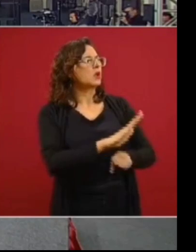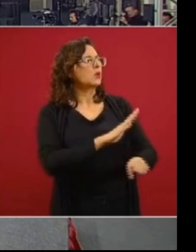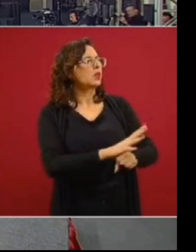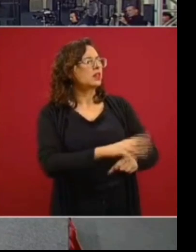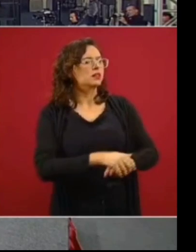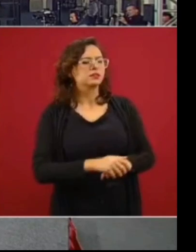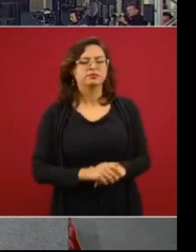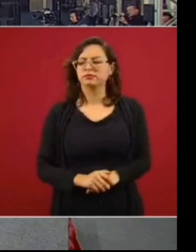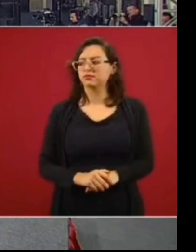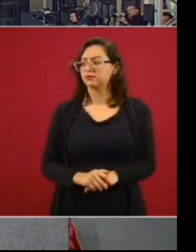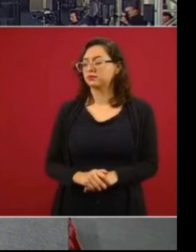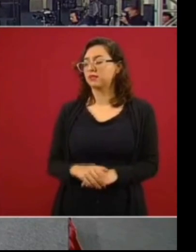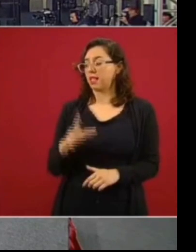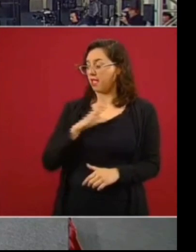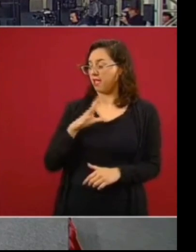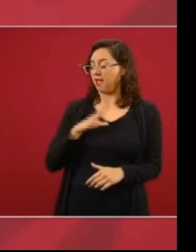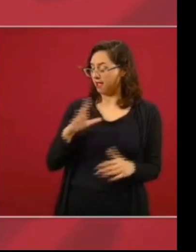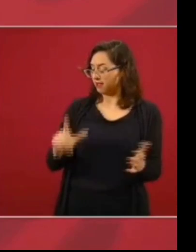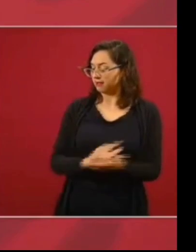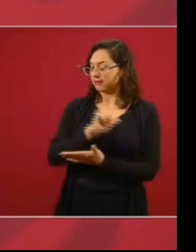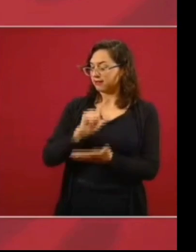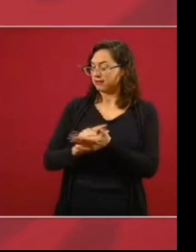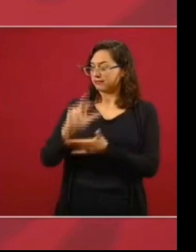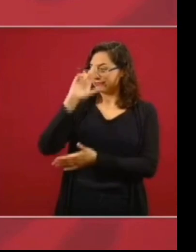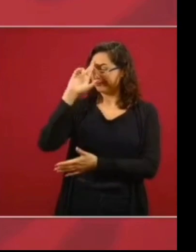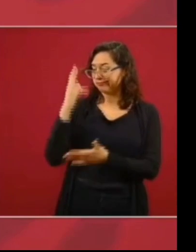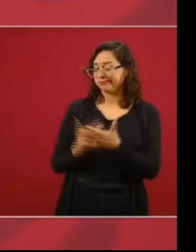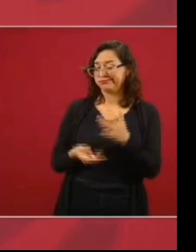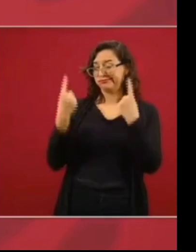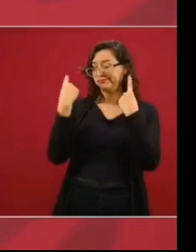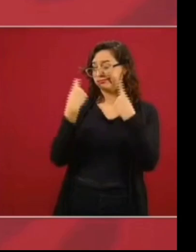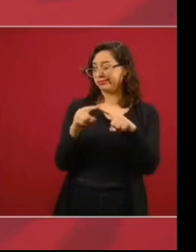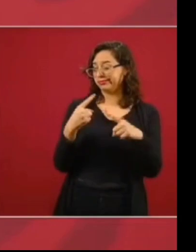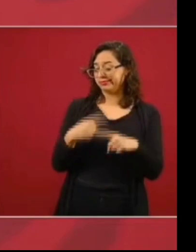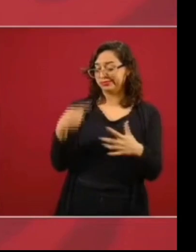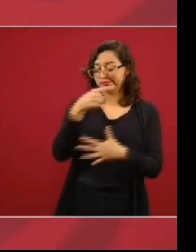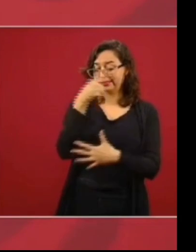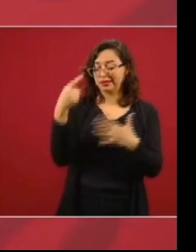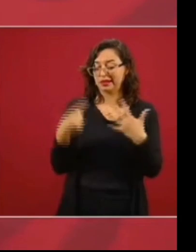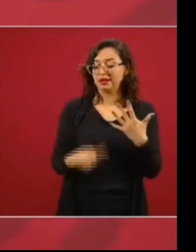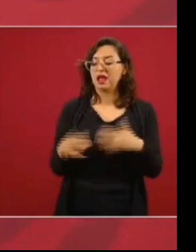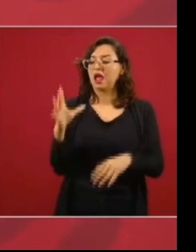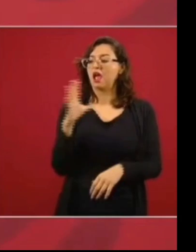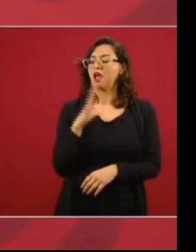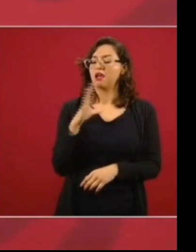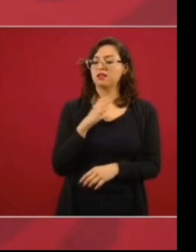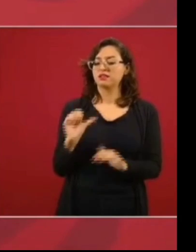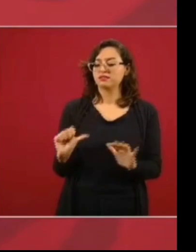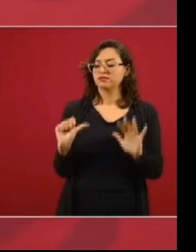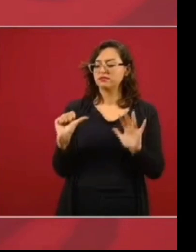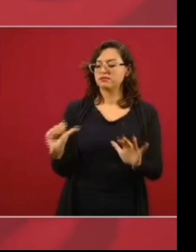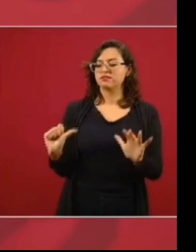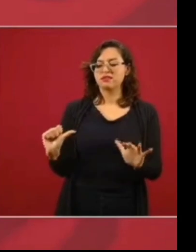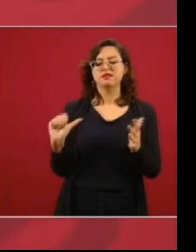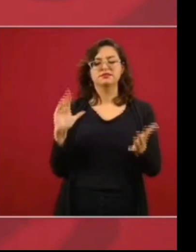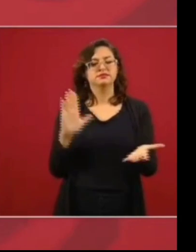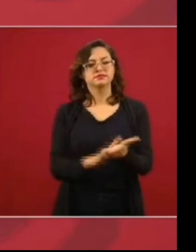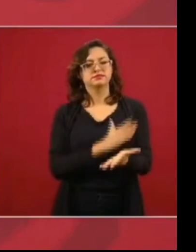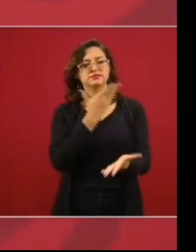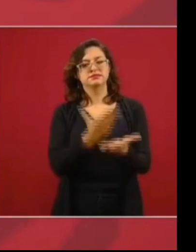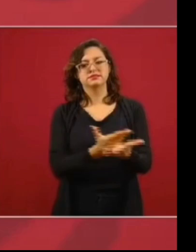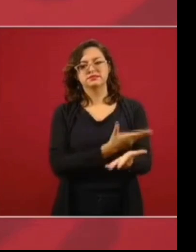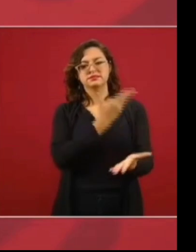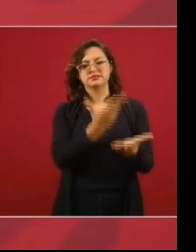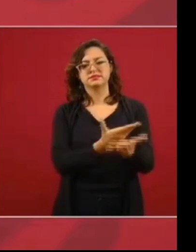varios delitos. Se hizo una primera solicitud con 16 órdenes de aprehensión giradas